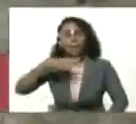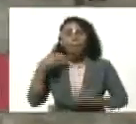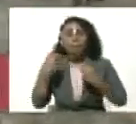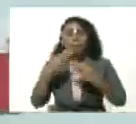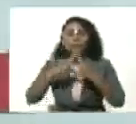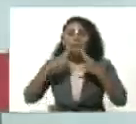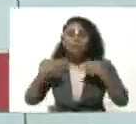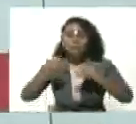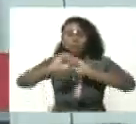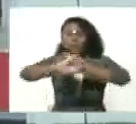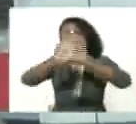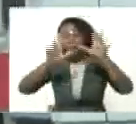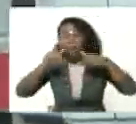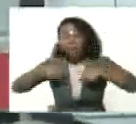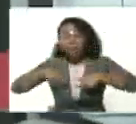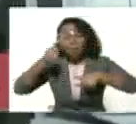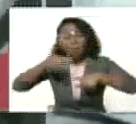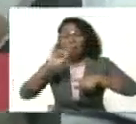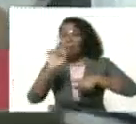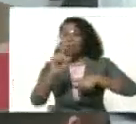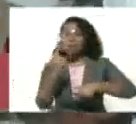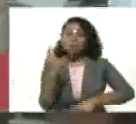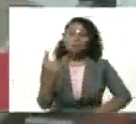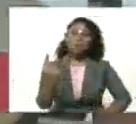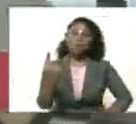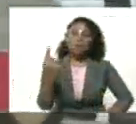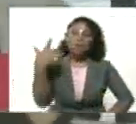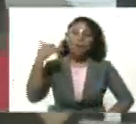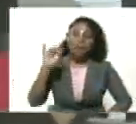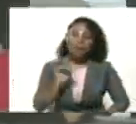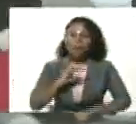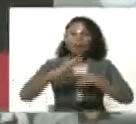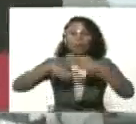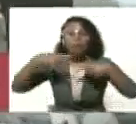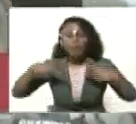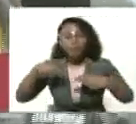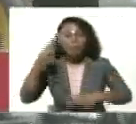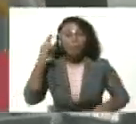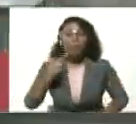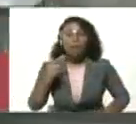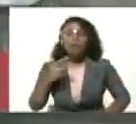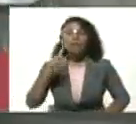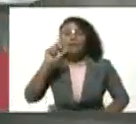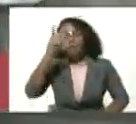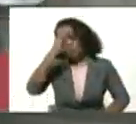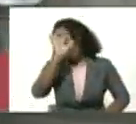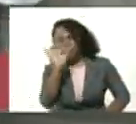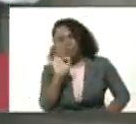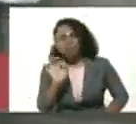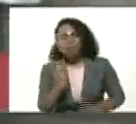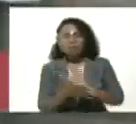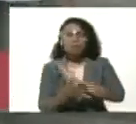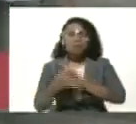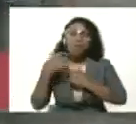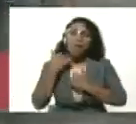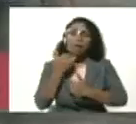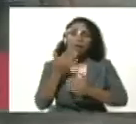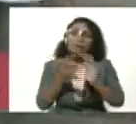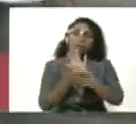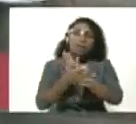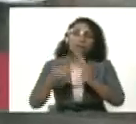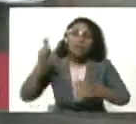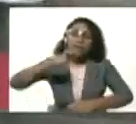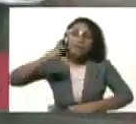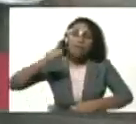todos estemos claros que este pueblo no está solo y que cuenta con la revolución bolivariana. Sin duda alguna, ha sido necesario